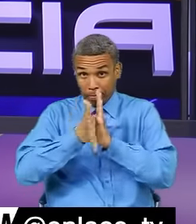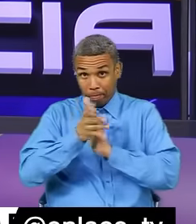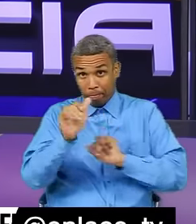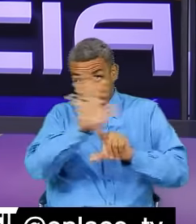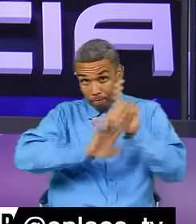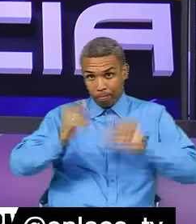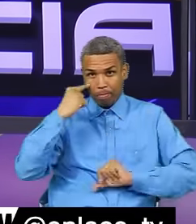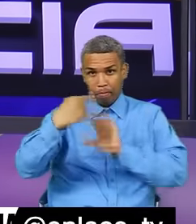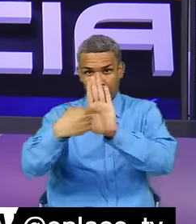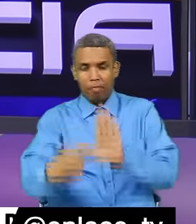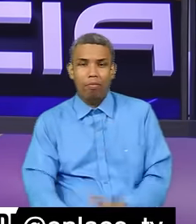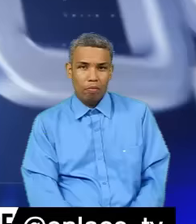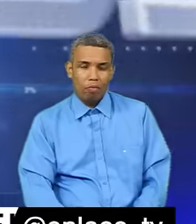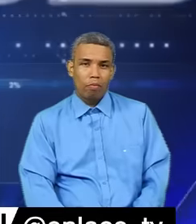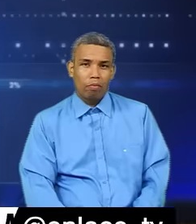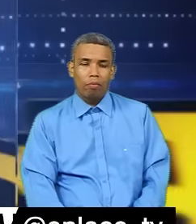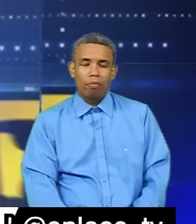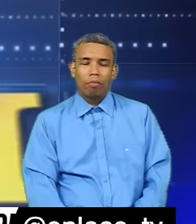ciudad y región.